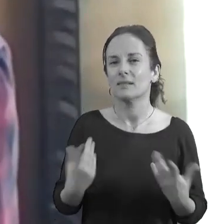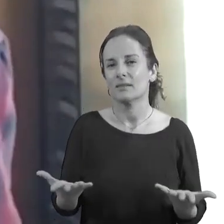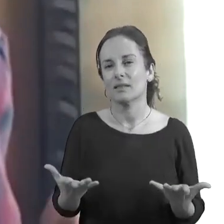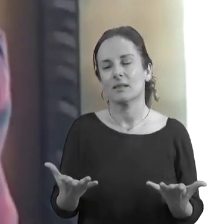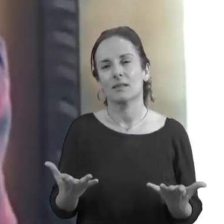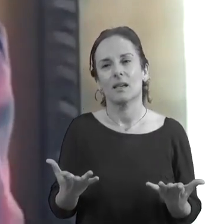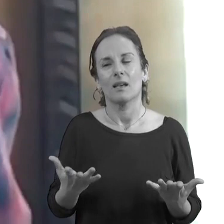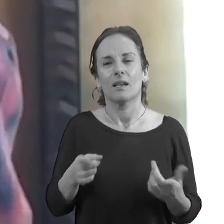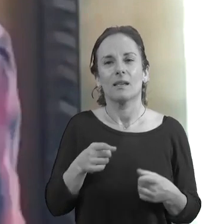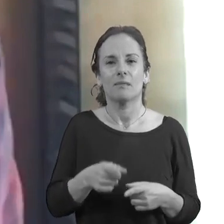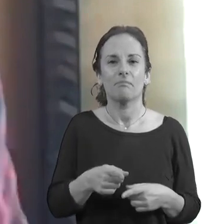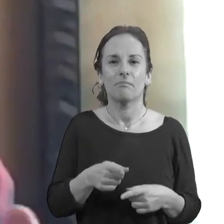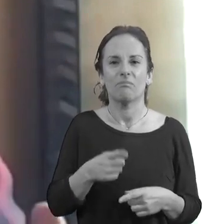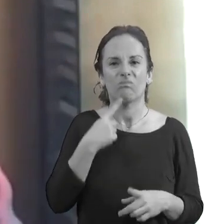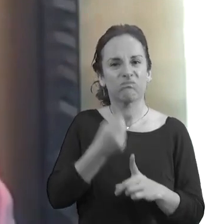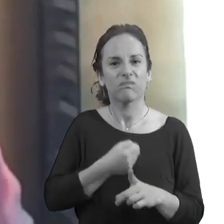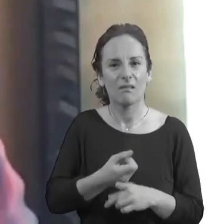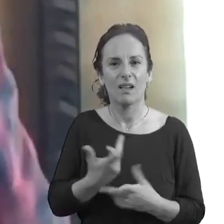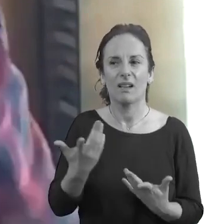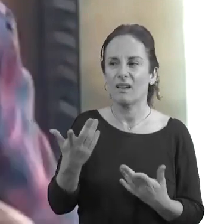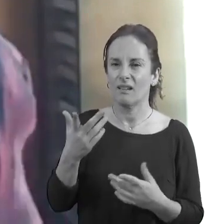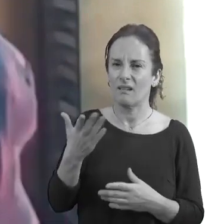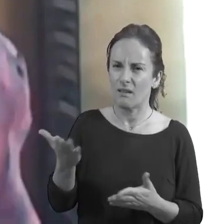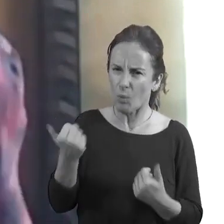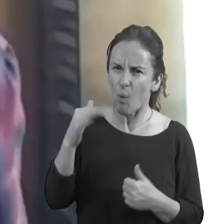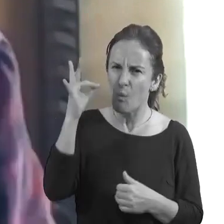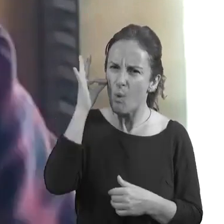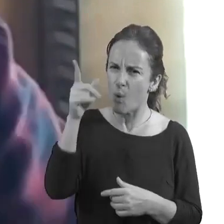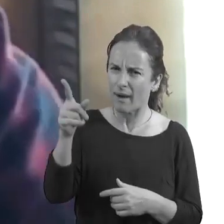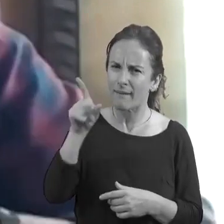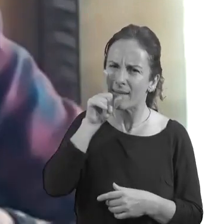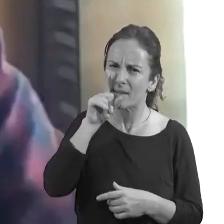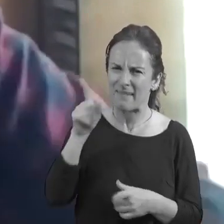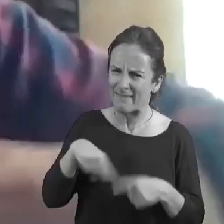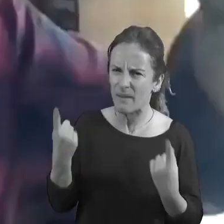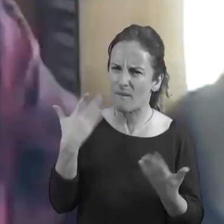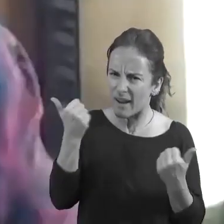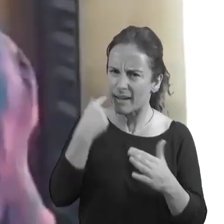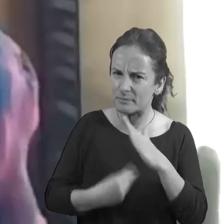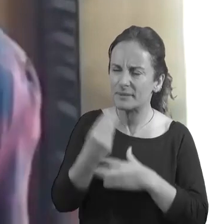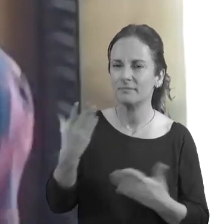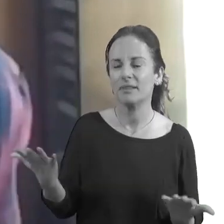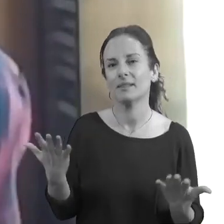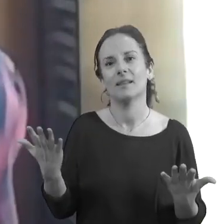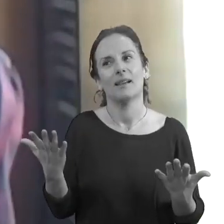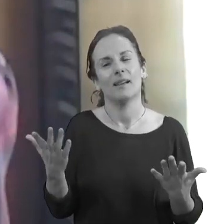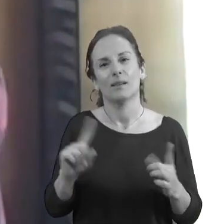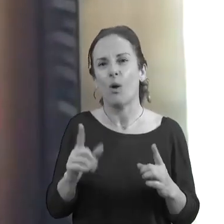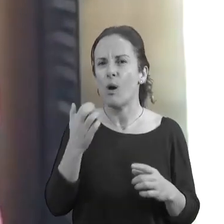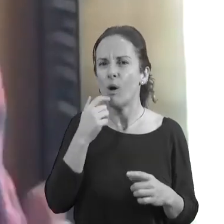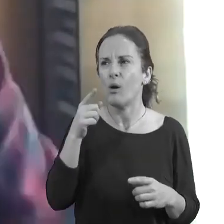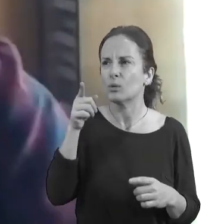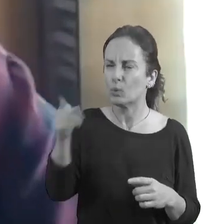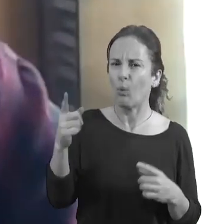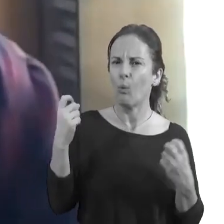yo creo, de empujar o de presionar a nadie para que sea, no sé, la vanguardia de la lucha, ¿no?